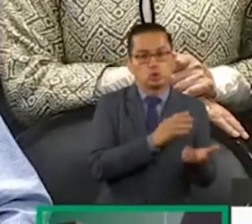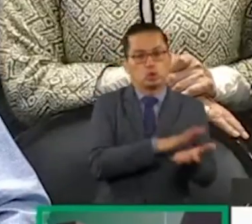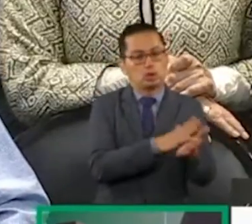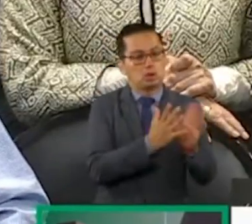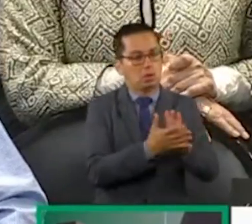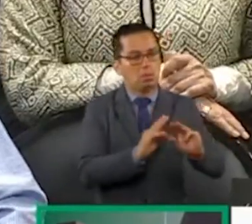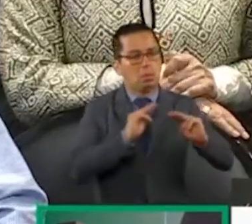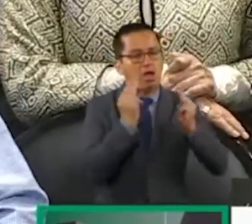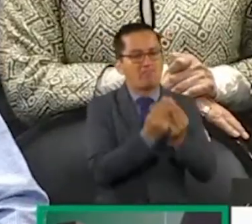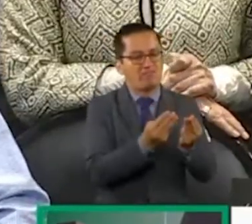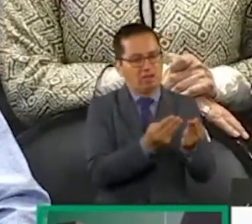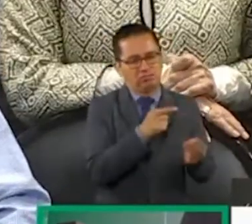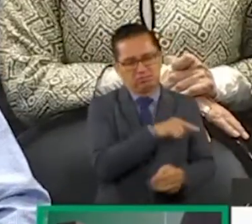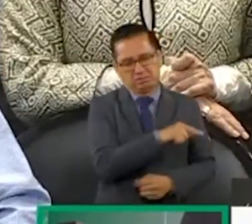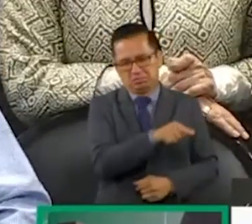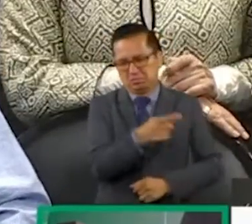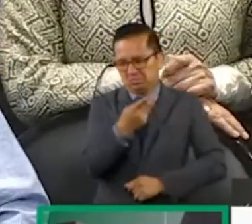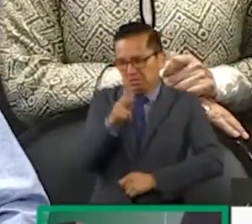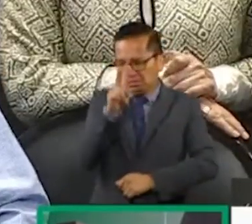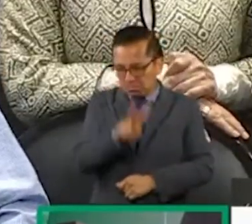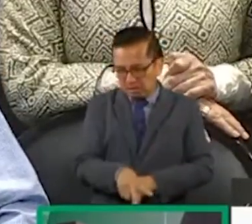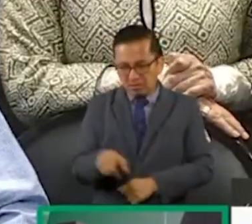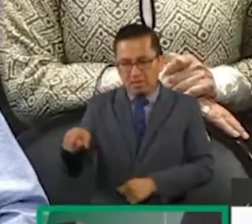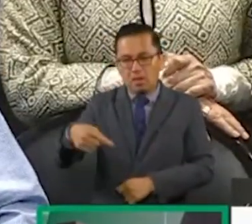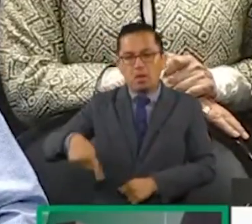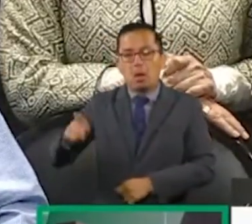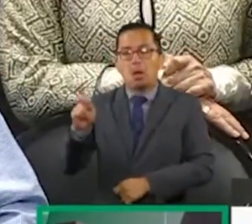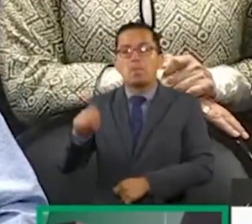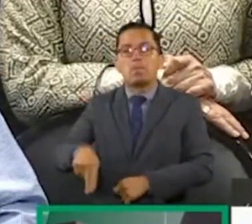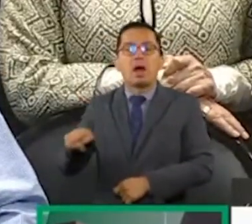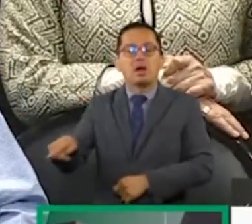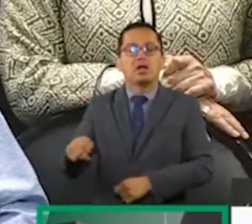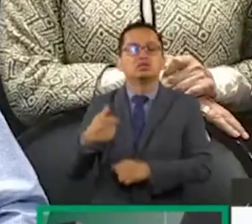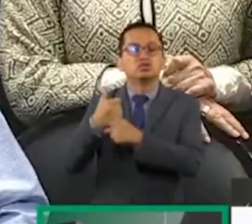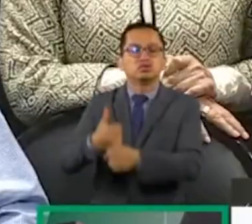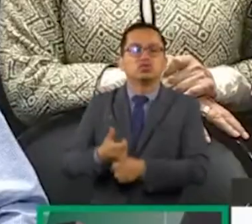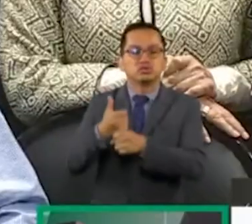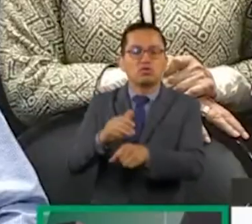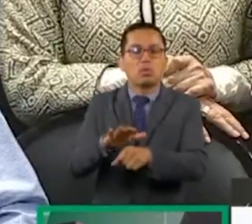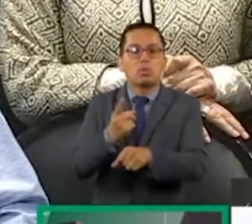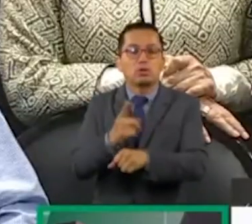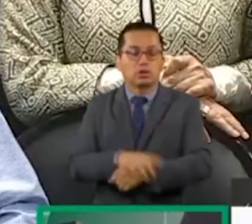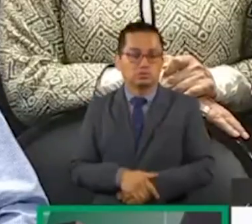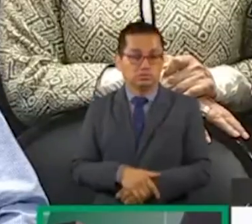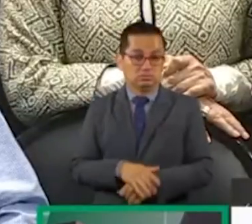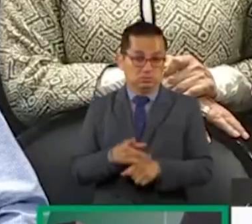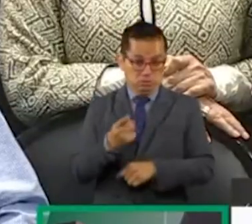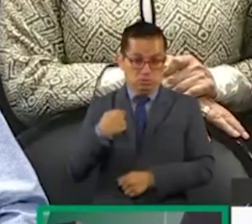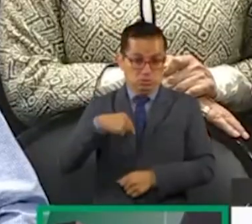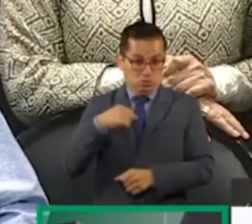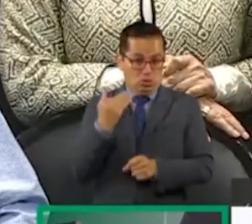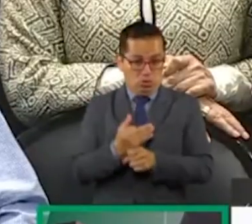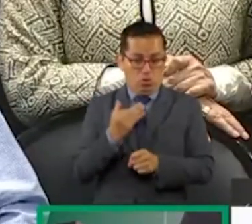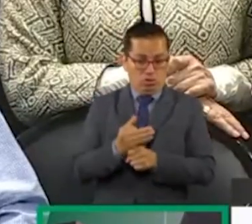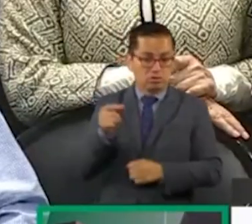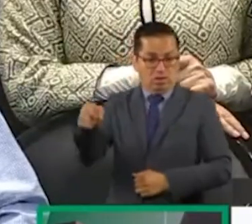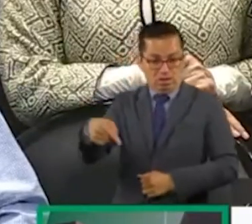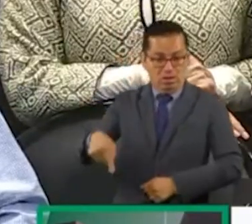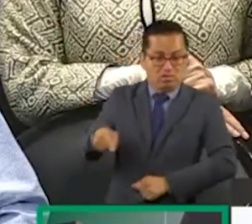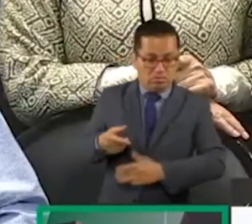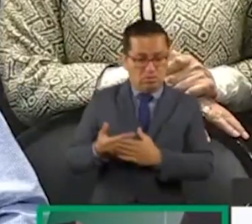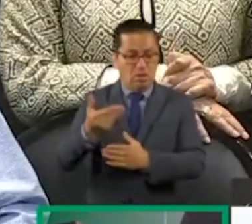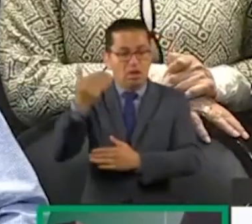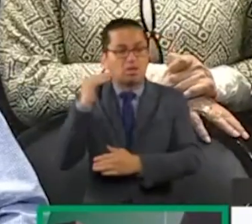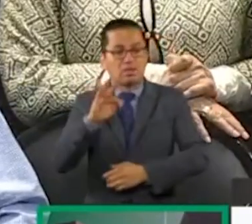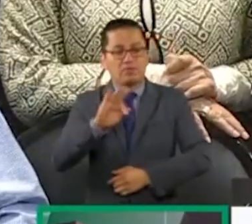Partido Acción Nacional sobre esta reforma es porque estamos desmantelando el narcogobierno que instaló